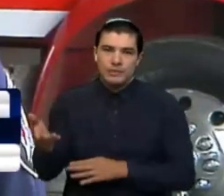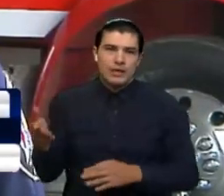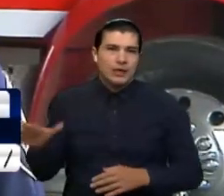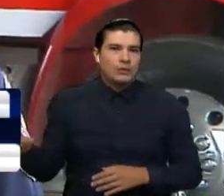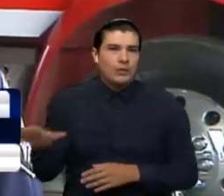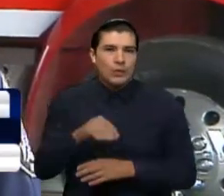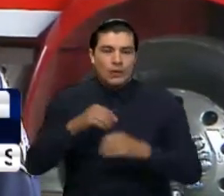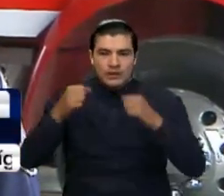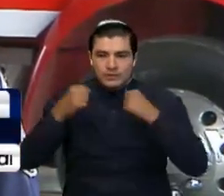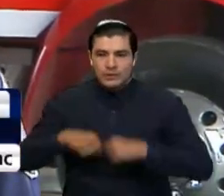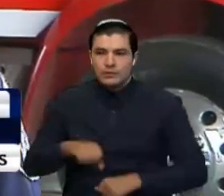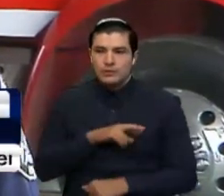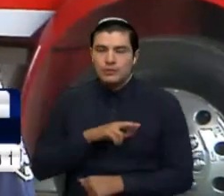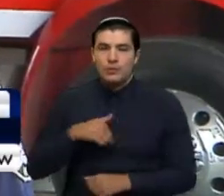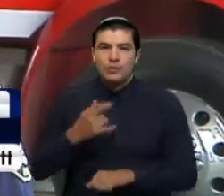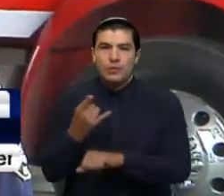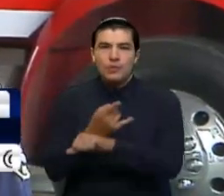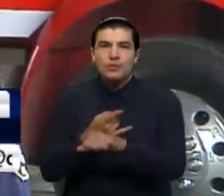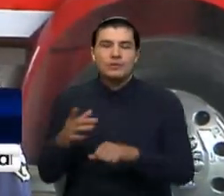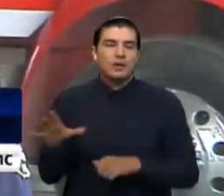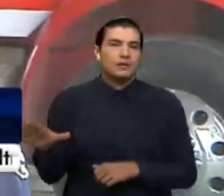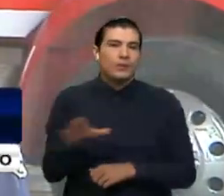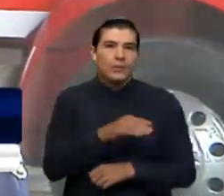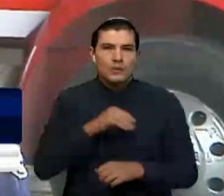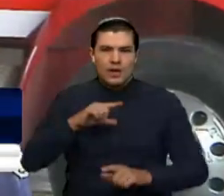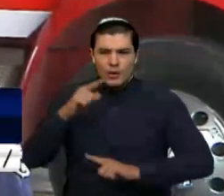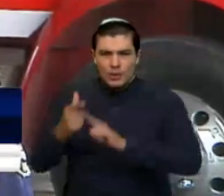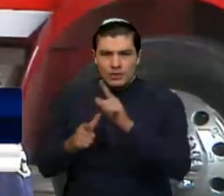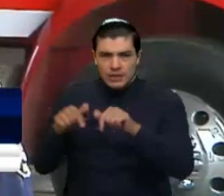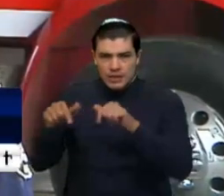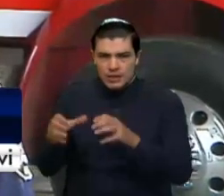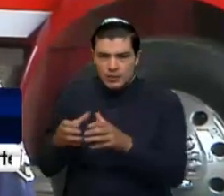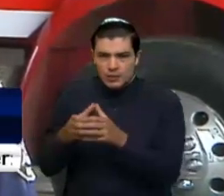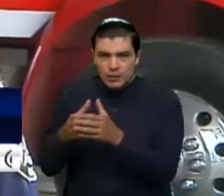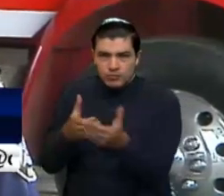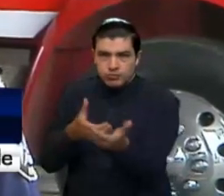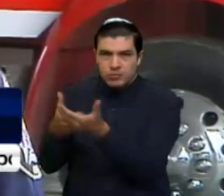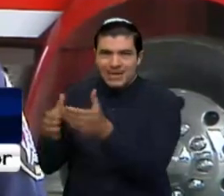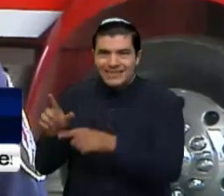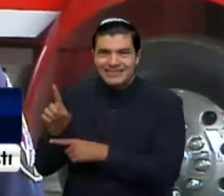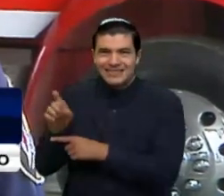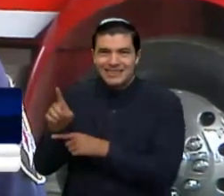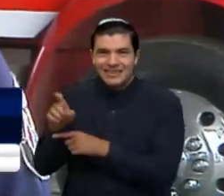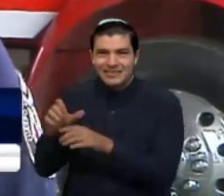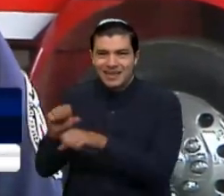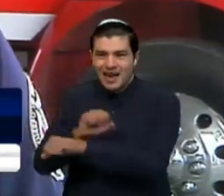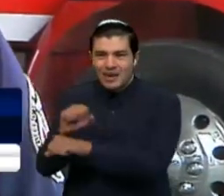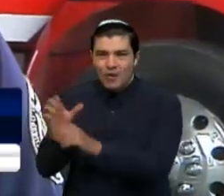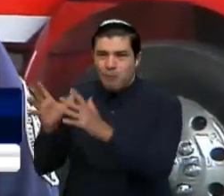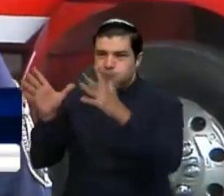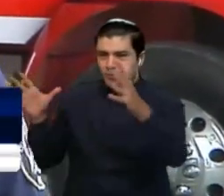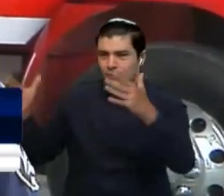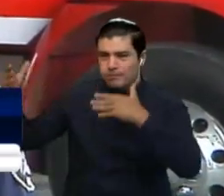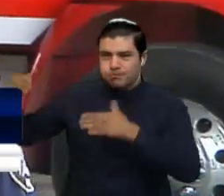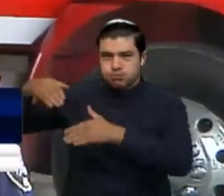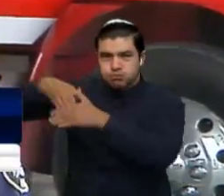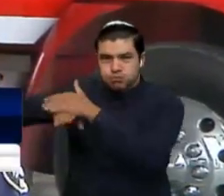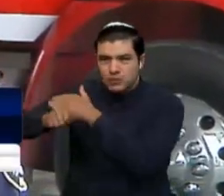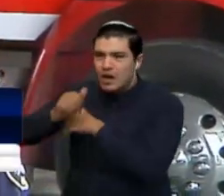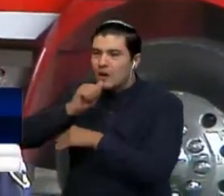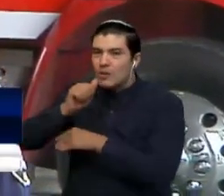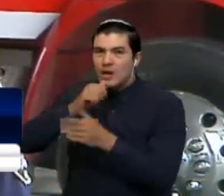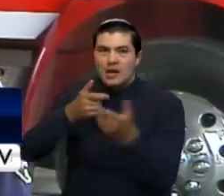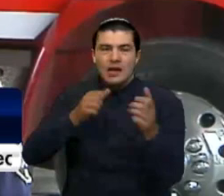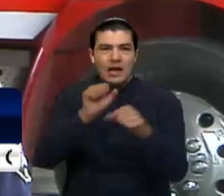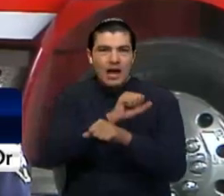utilizamos toda la logística que tiene el cuerpo de voluntarios de computar seis máquinas apaga fuego vehículo de